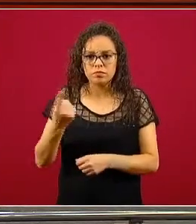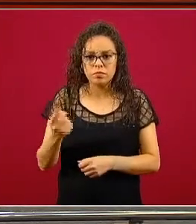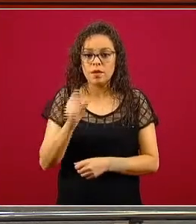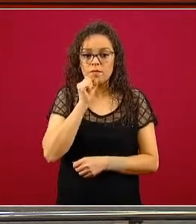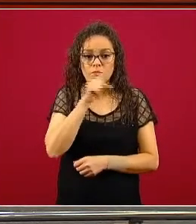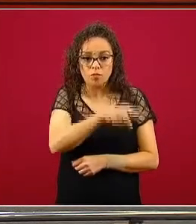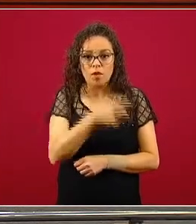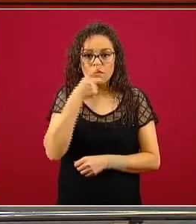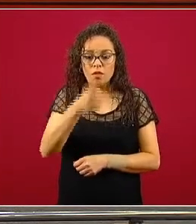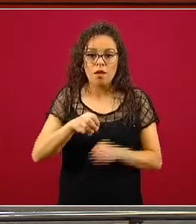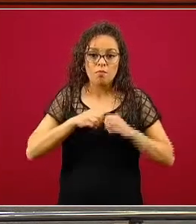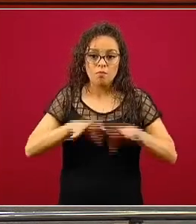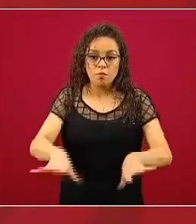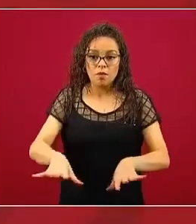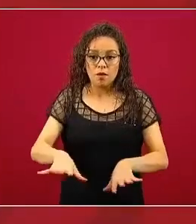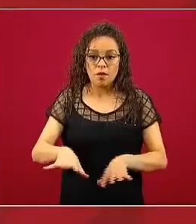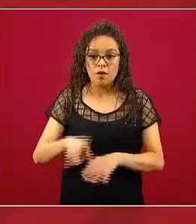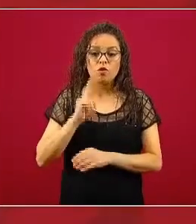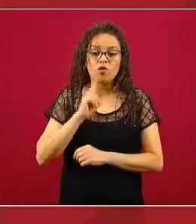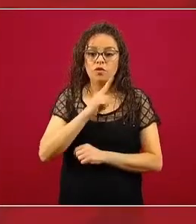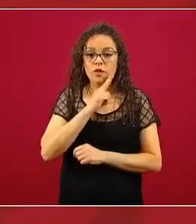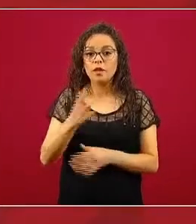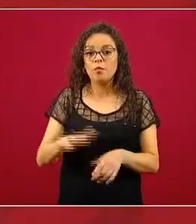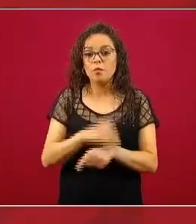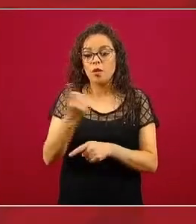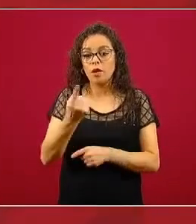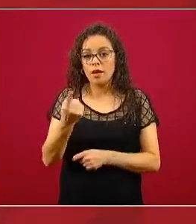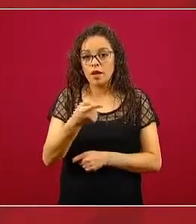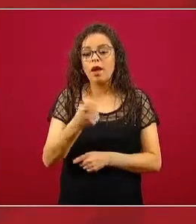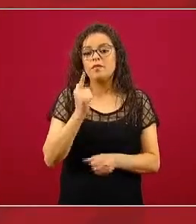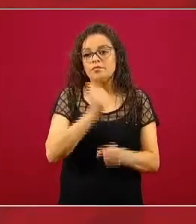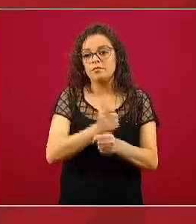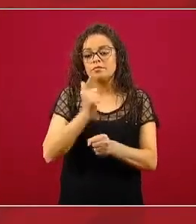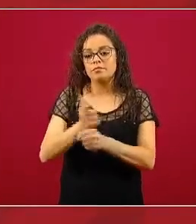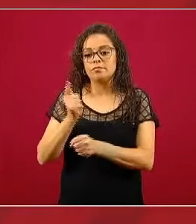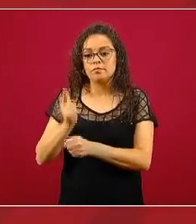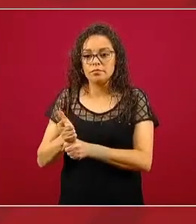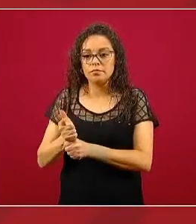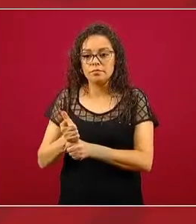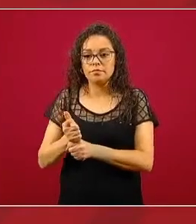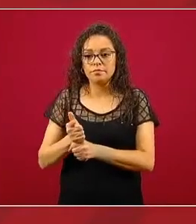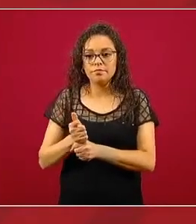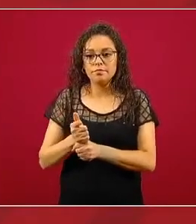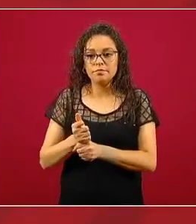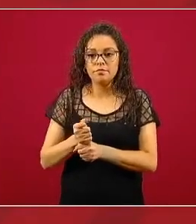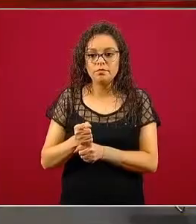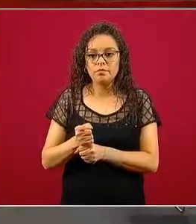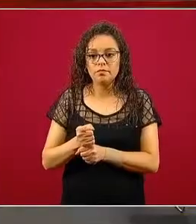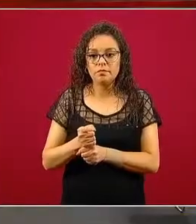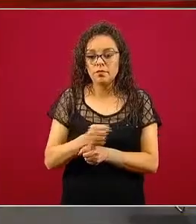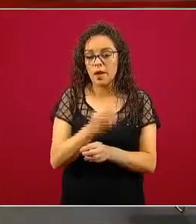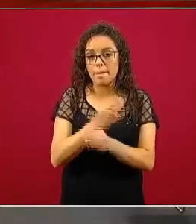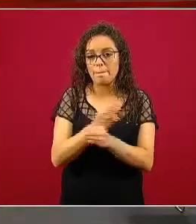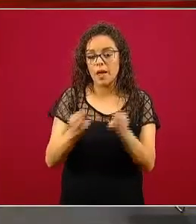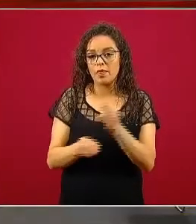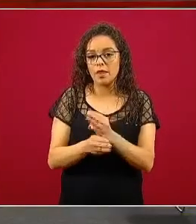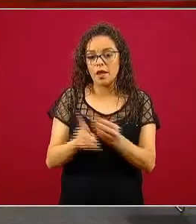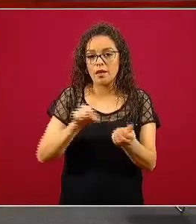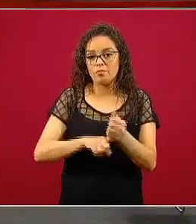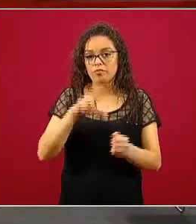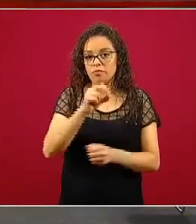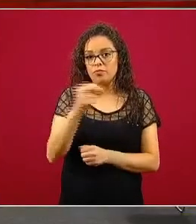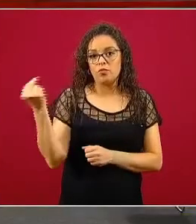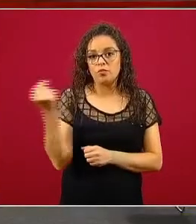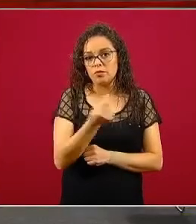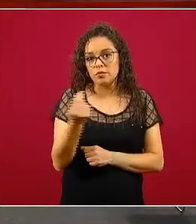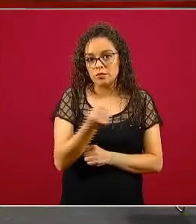ya ha salido en las noticias, que la motivación es porque identifican que no está el equipo necesario, en cantidades